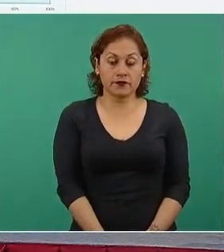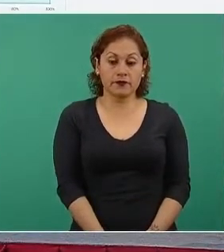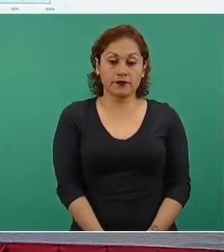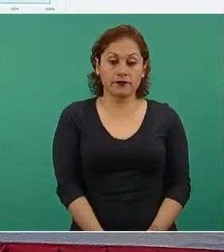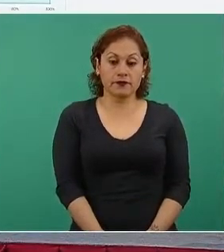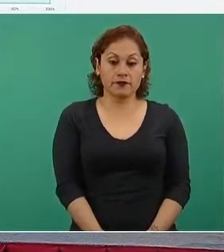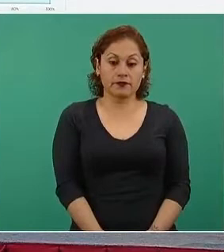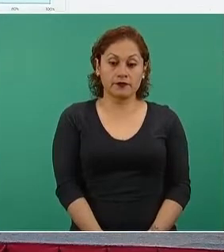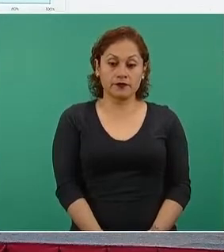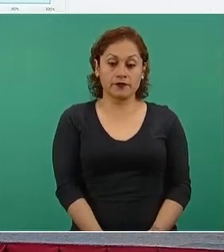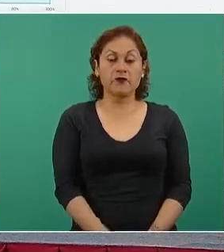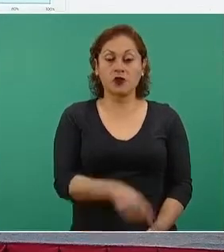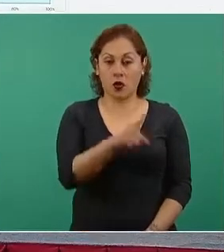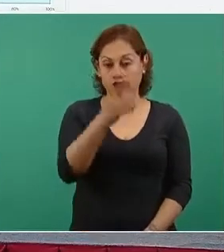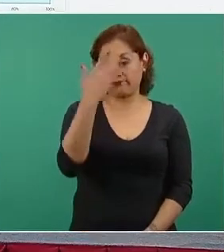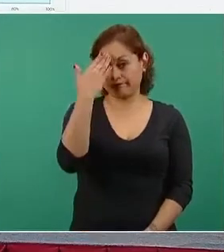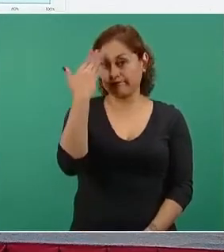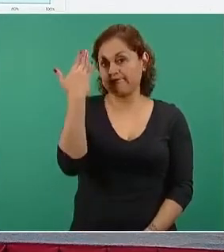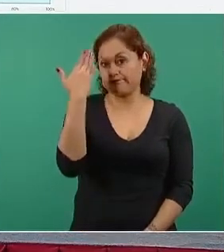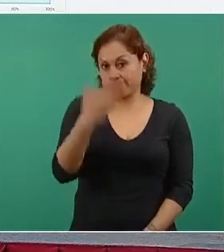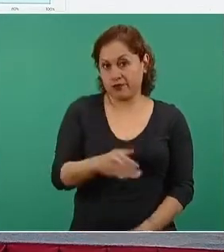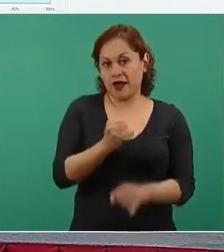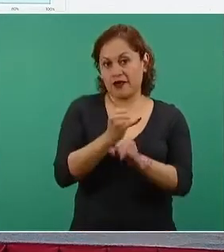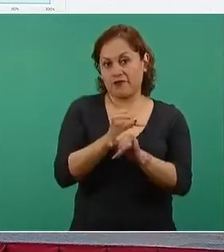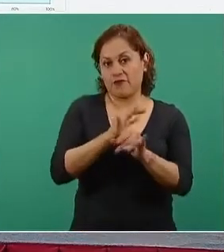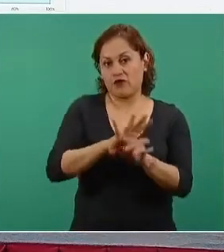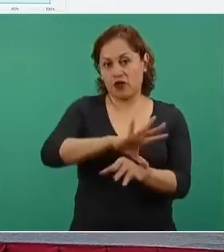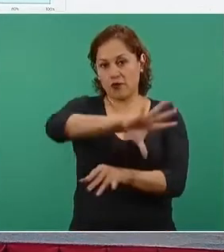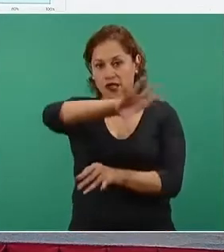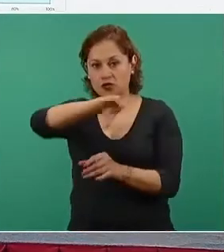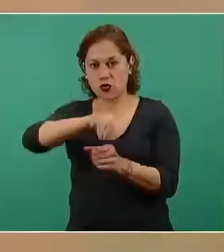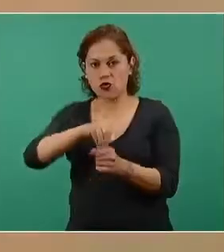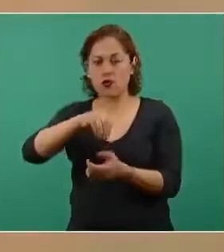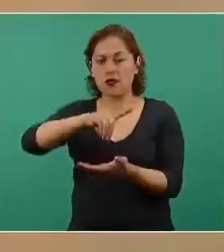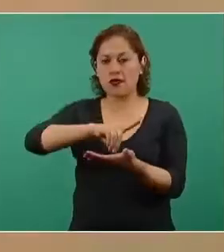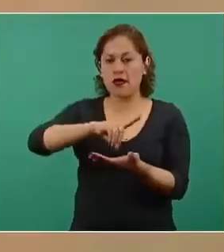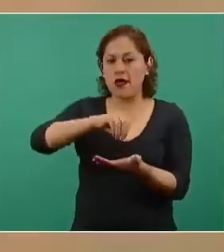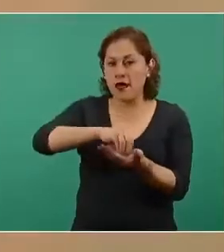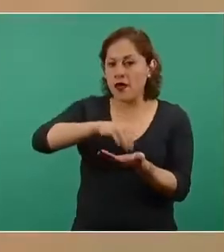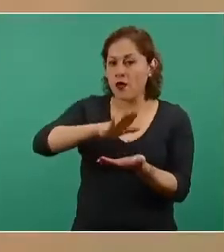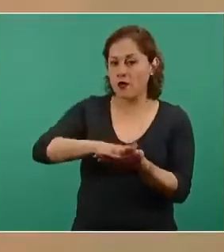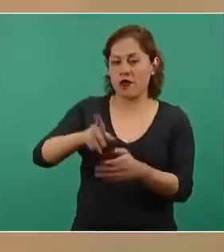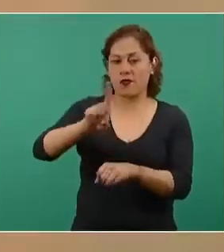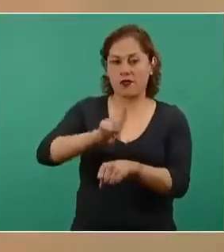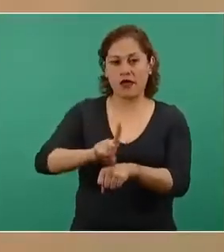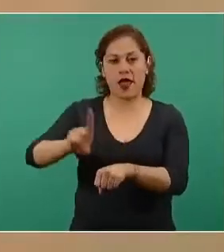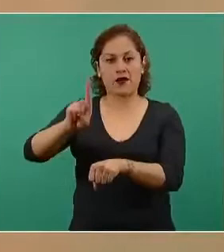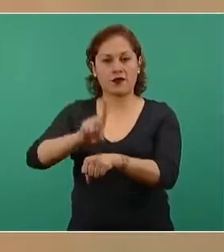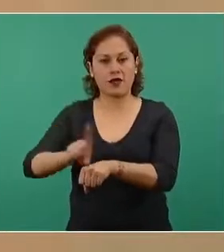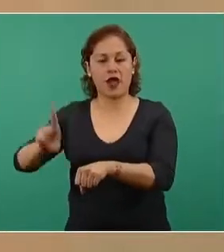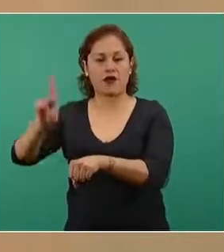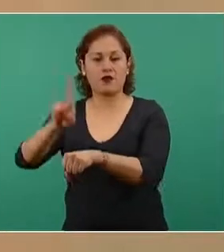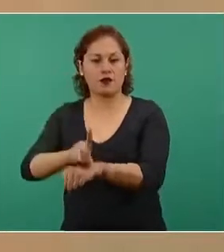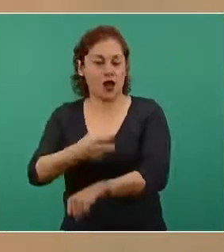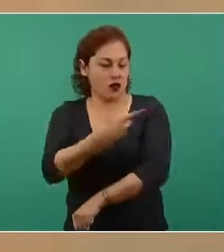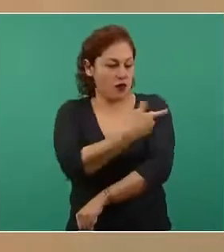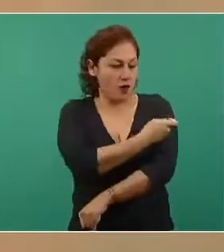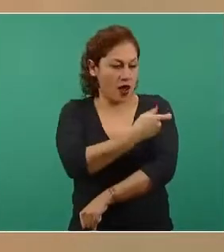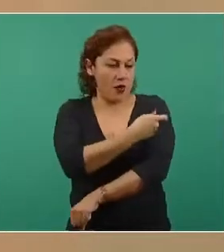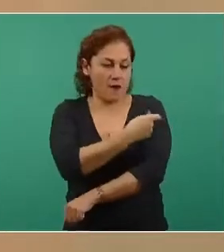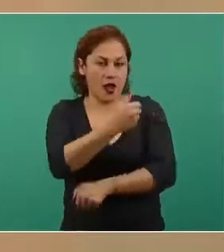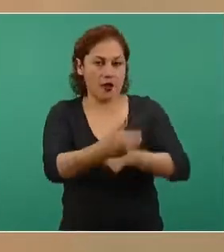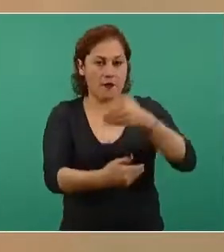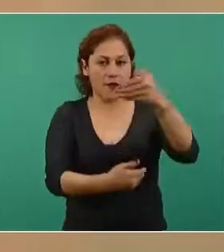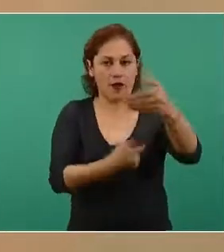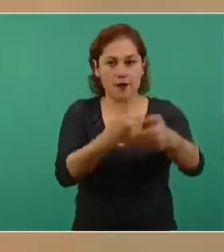Y pues, como bien sabemos, con toda esta información que se está generando día con día de la estrategia de vacunación y de cómo se ha